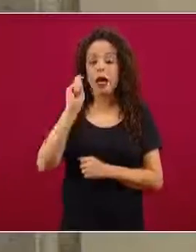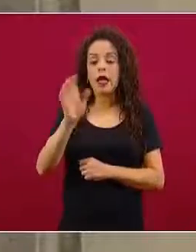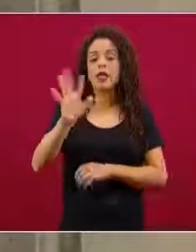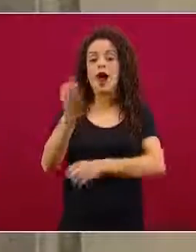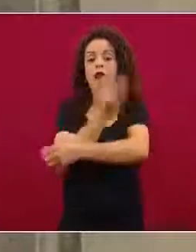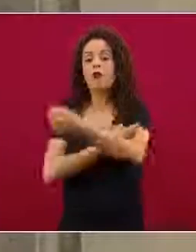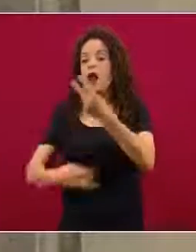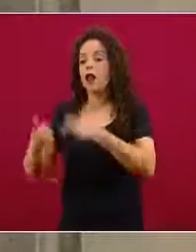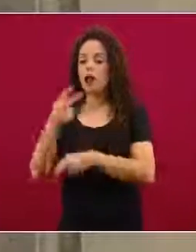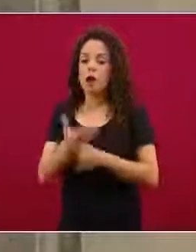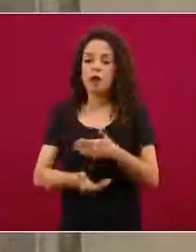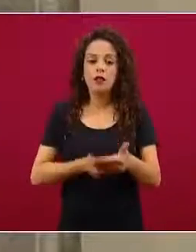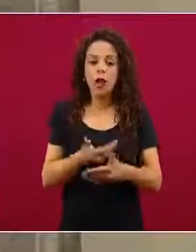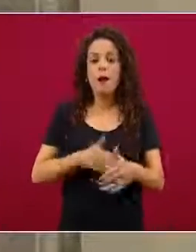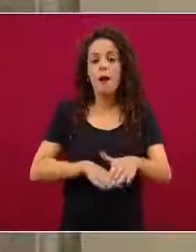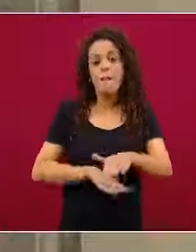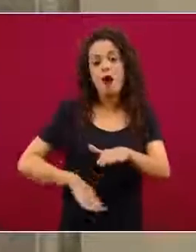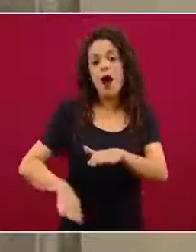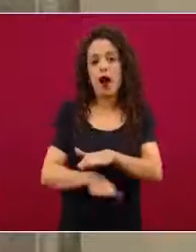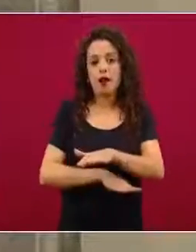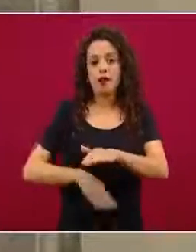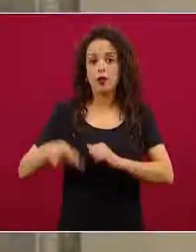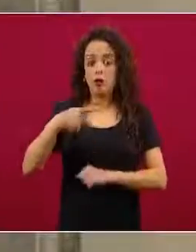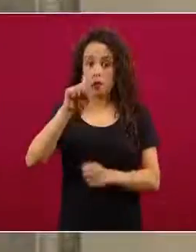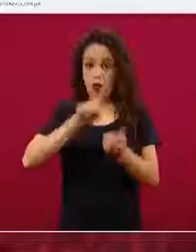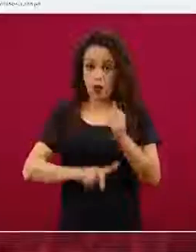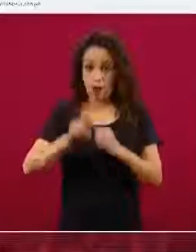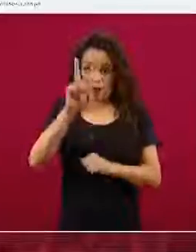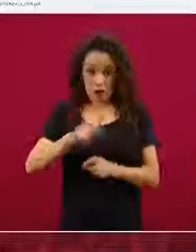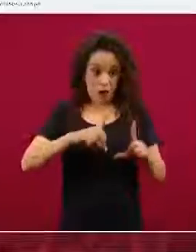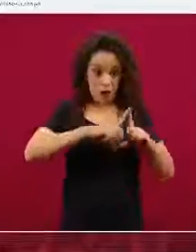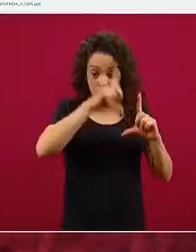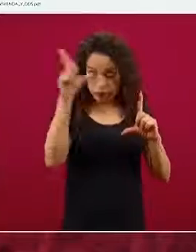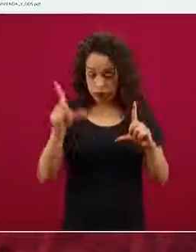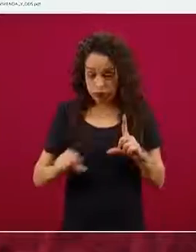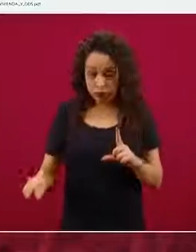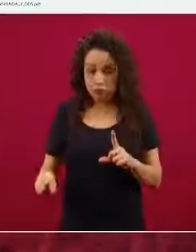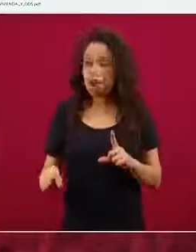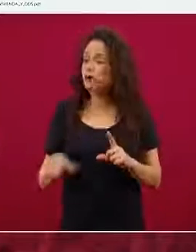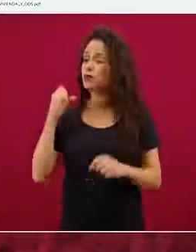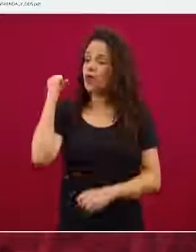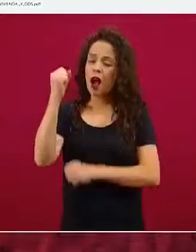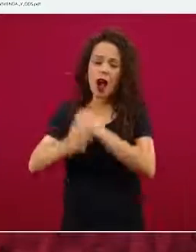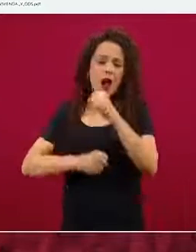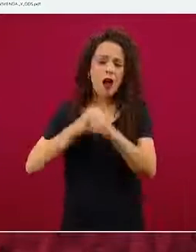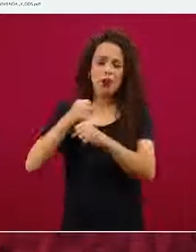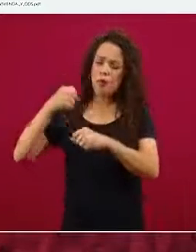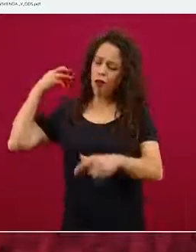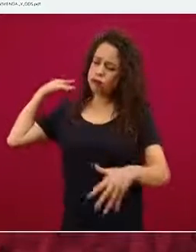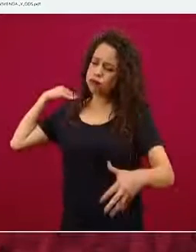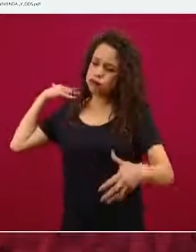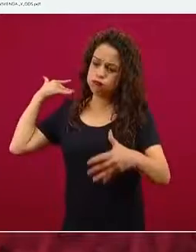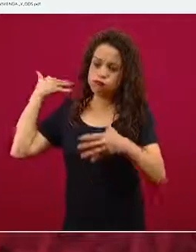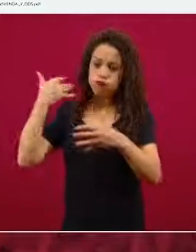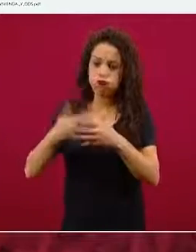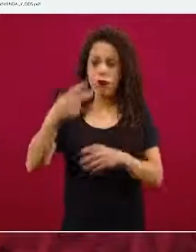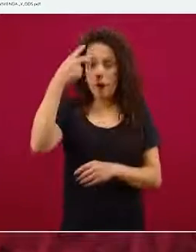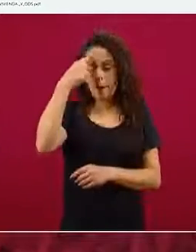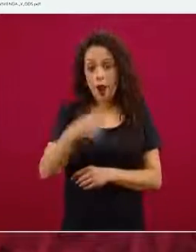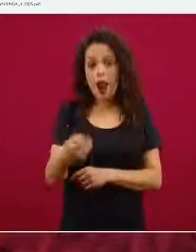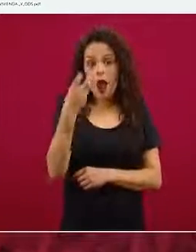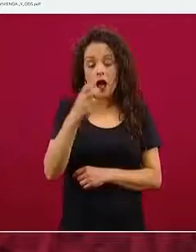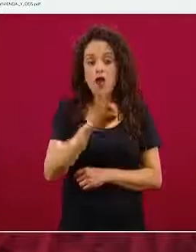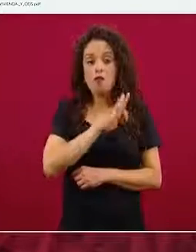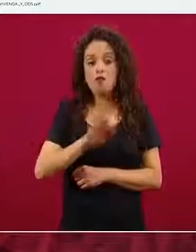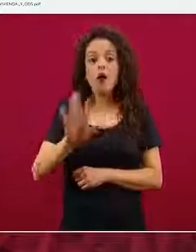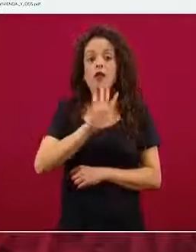lo que encontramos en virtualmente todo el país es que pasan años, incluso décadas, para que estos asentamientos se